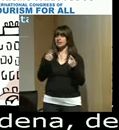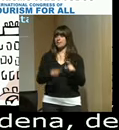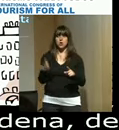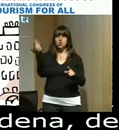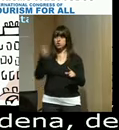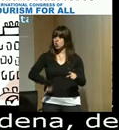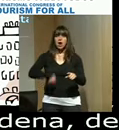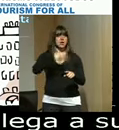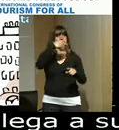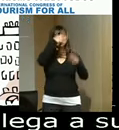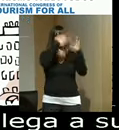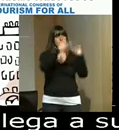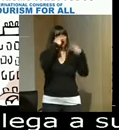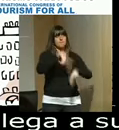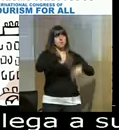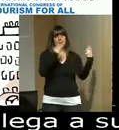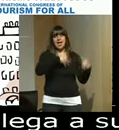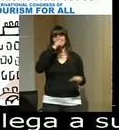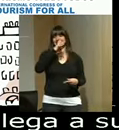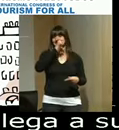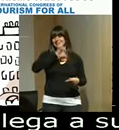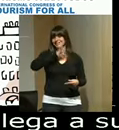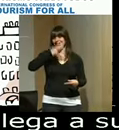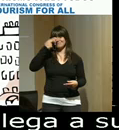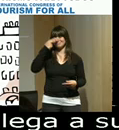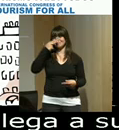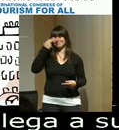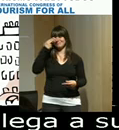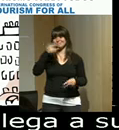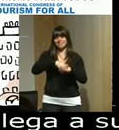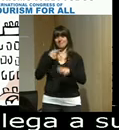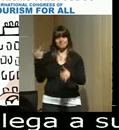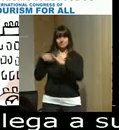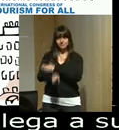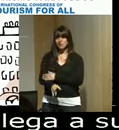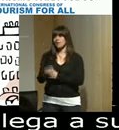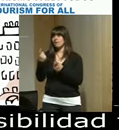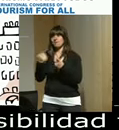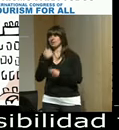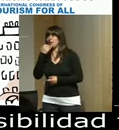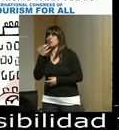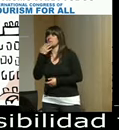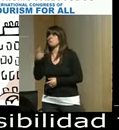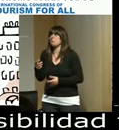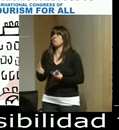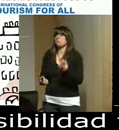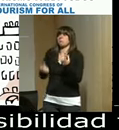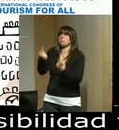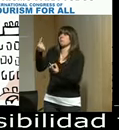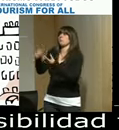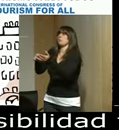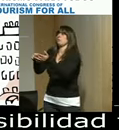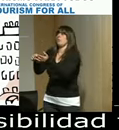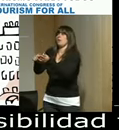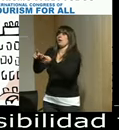por parte de las instituciones públicas, y solo nos encontramos pequeñas islas, como puede ser la ciudad de Ávila, otras ciudades como puede ser Burgos, Valladolid